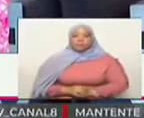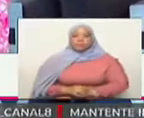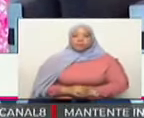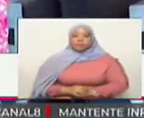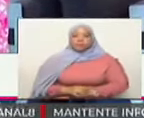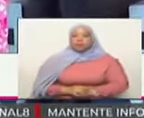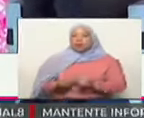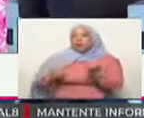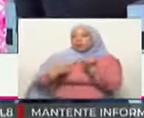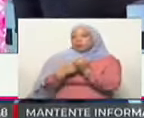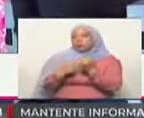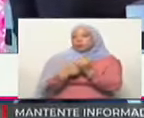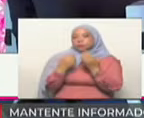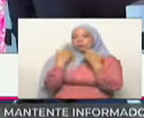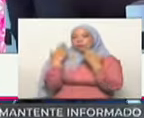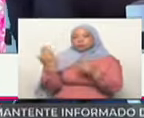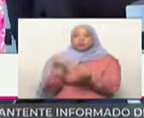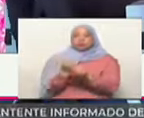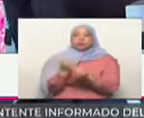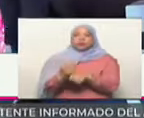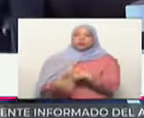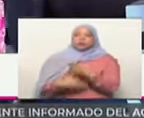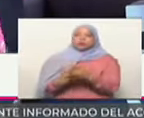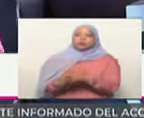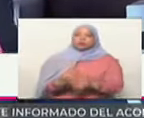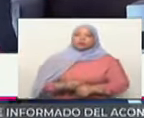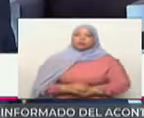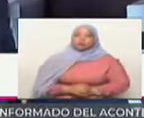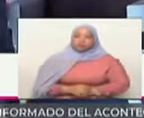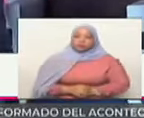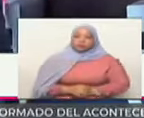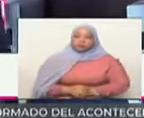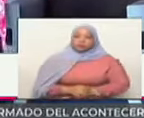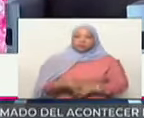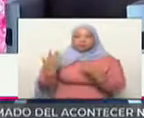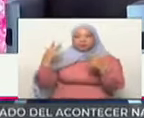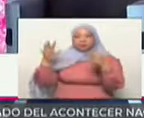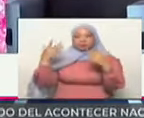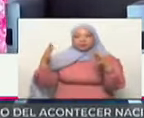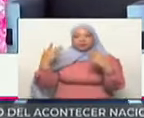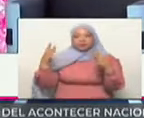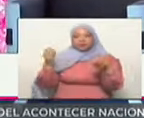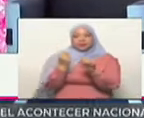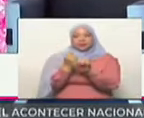foto. ¿Ah? El Castillo de Oro.